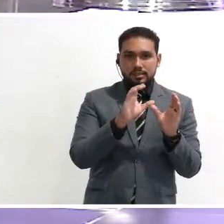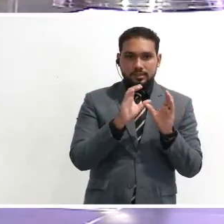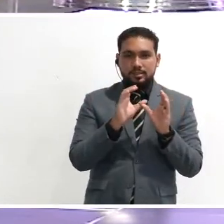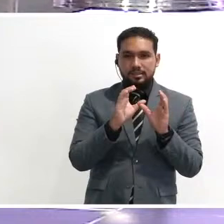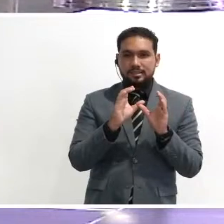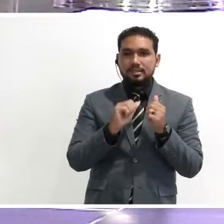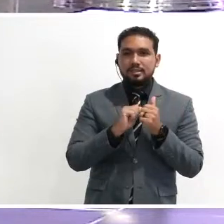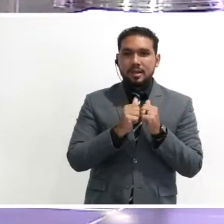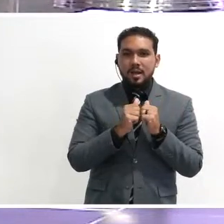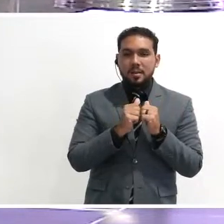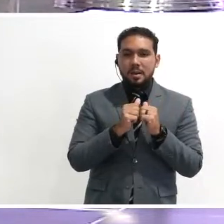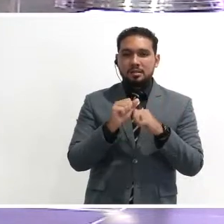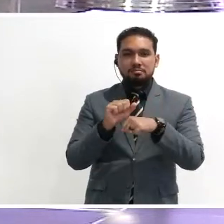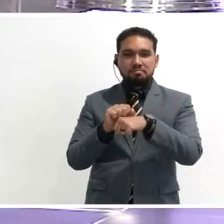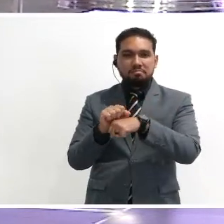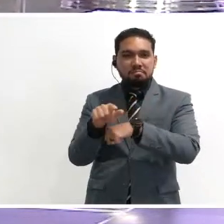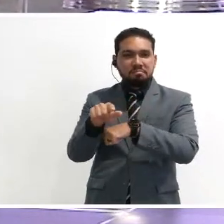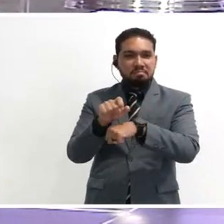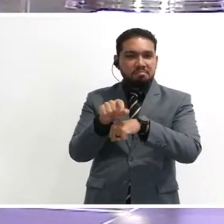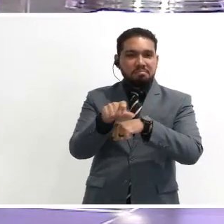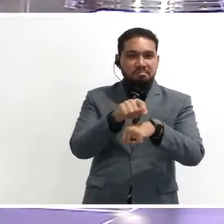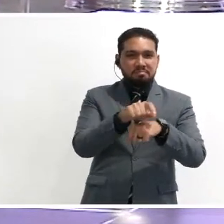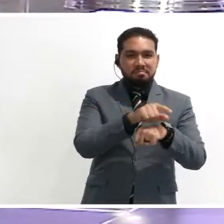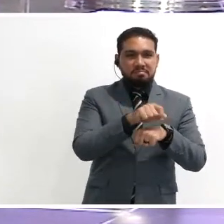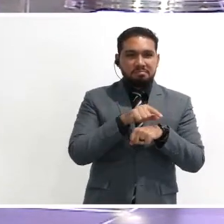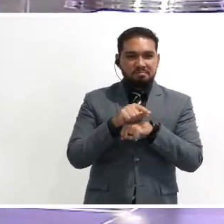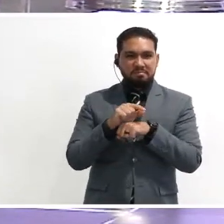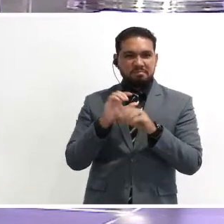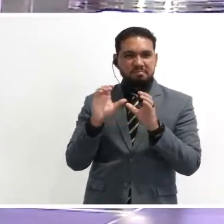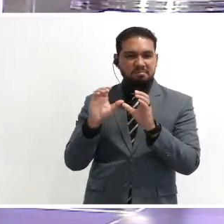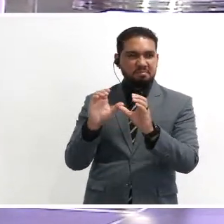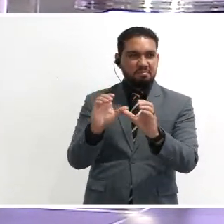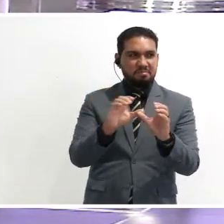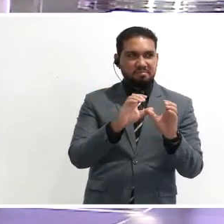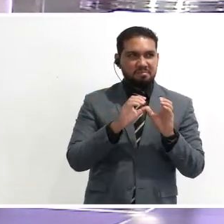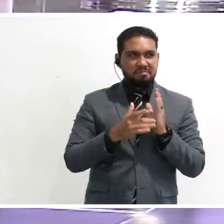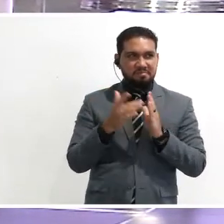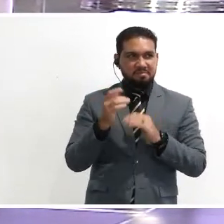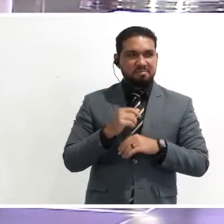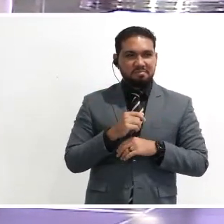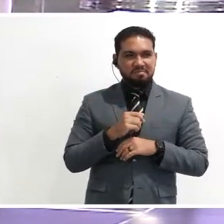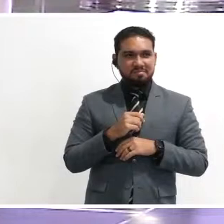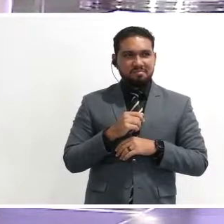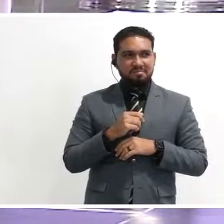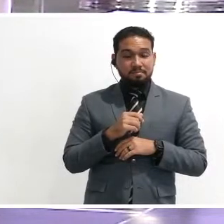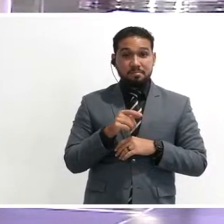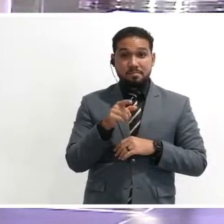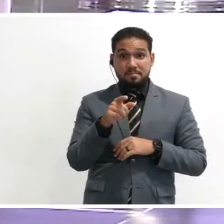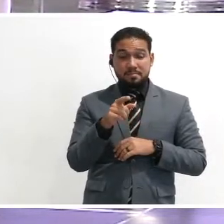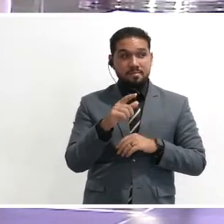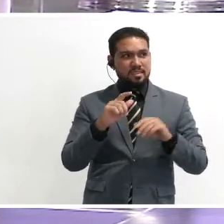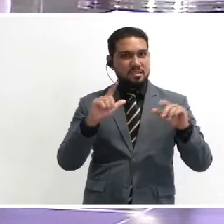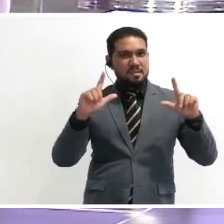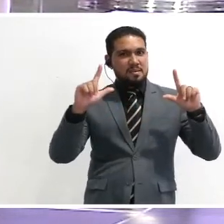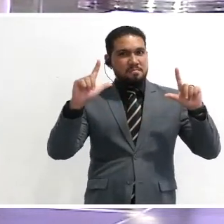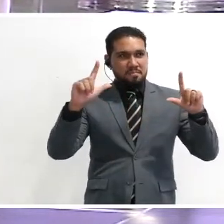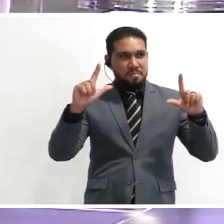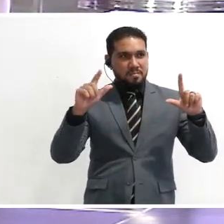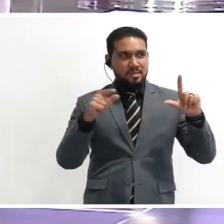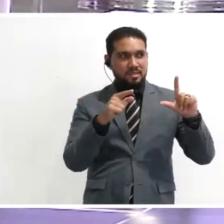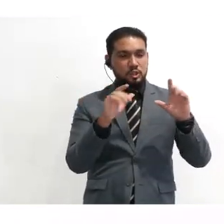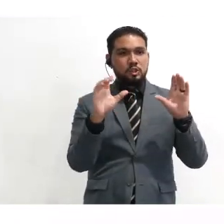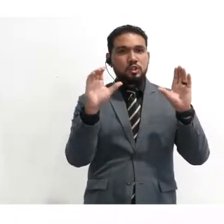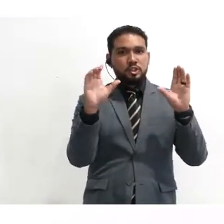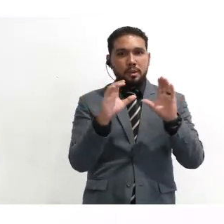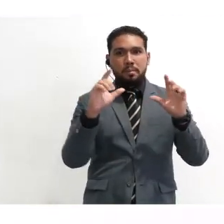vía digital. Los certificados van a estar colocados acá para que ustedes puedan verlos